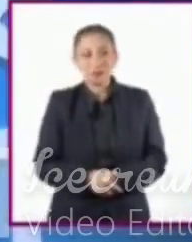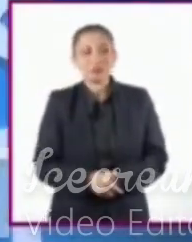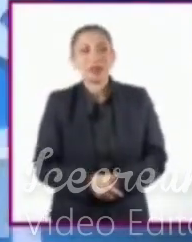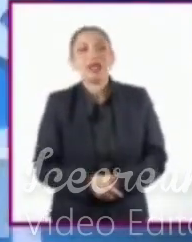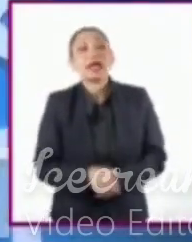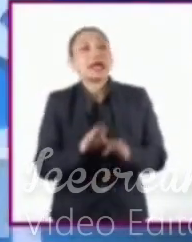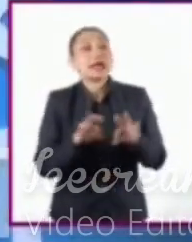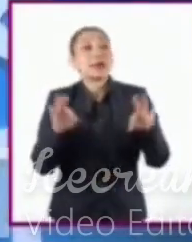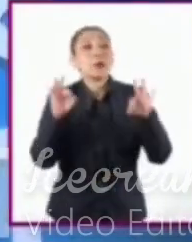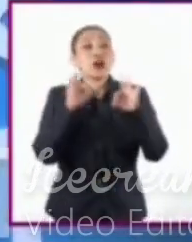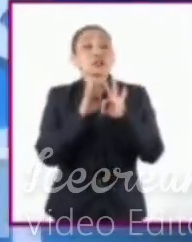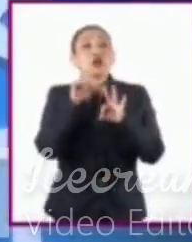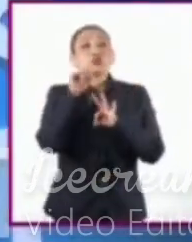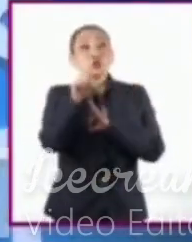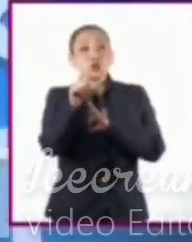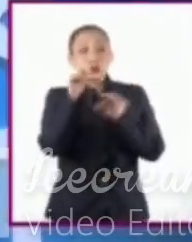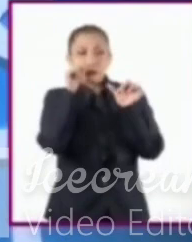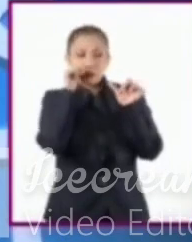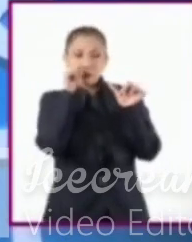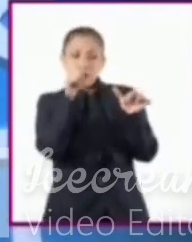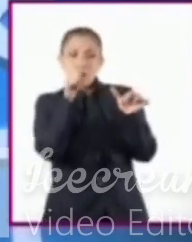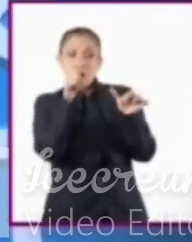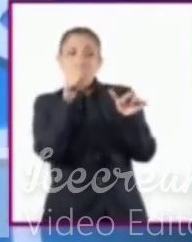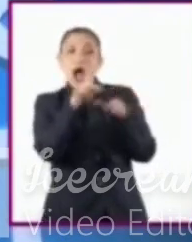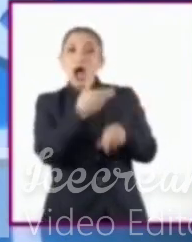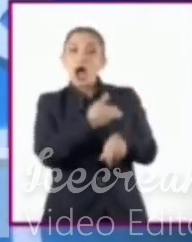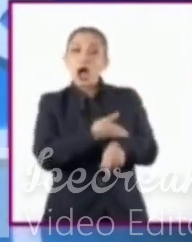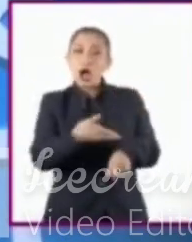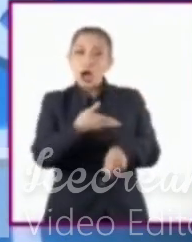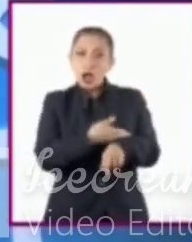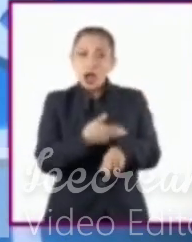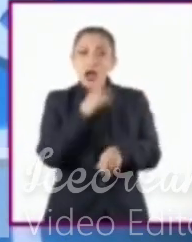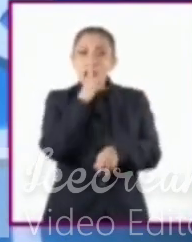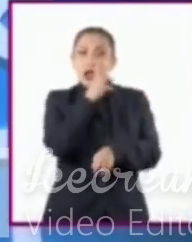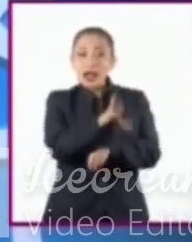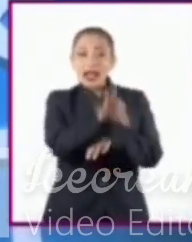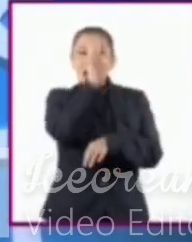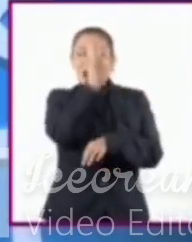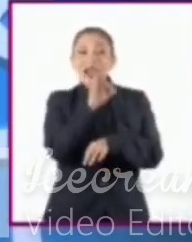Es importante que tomen en cuenta que resolver una ecuación de